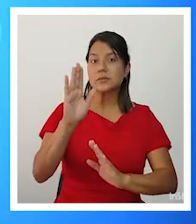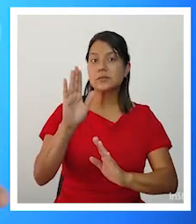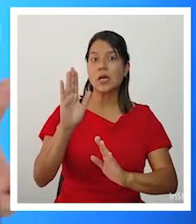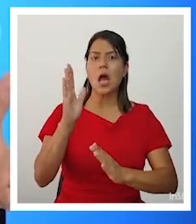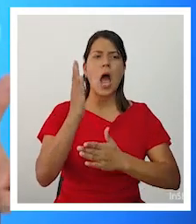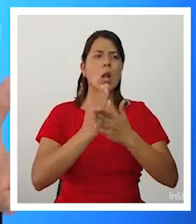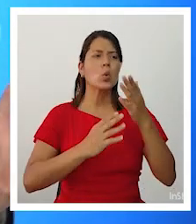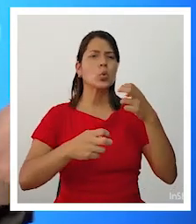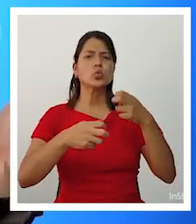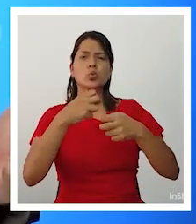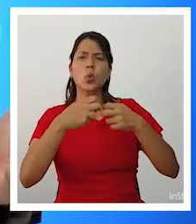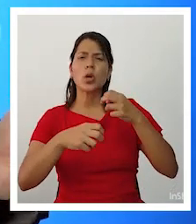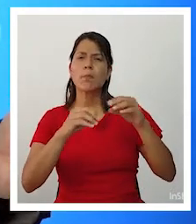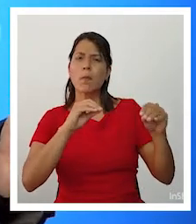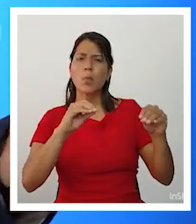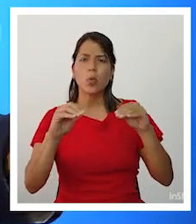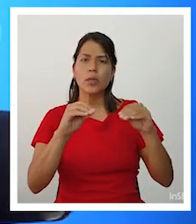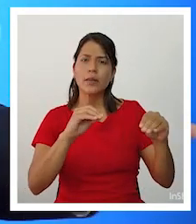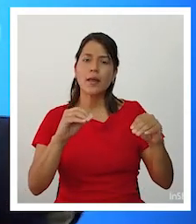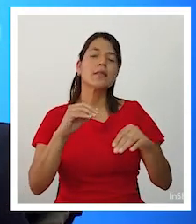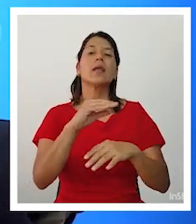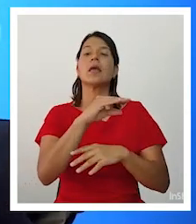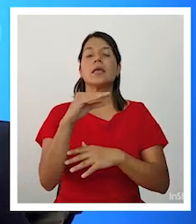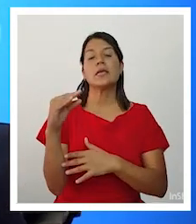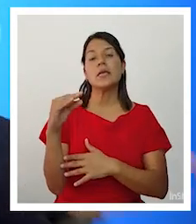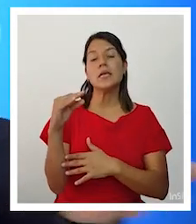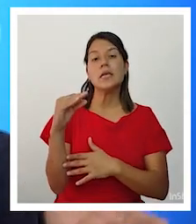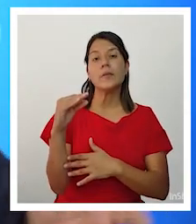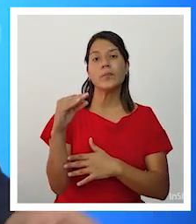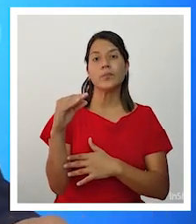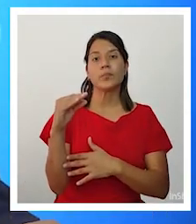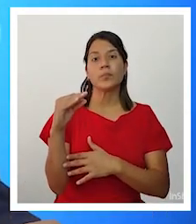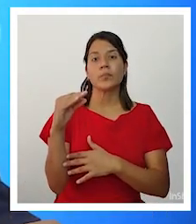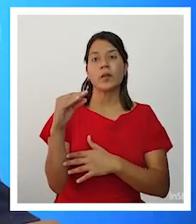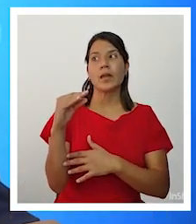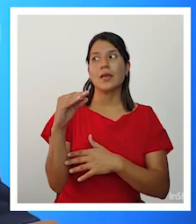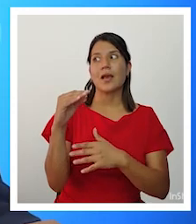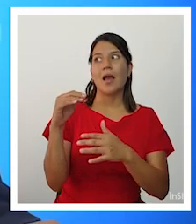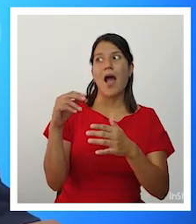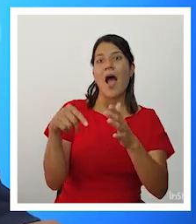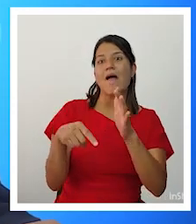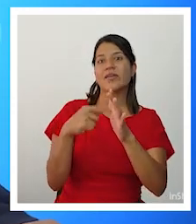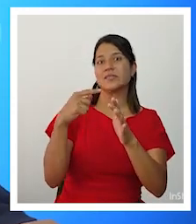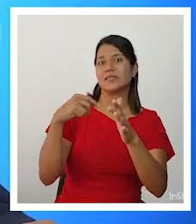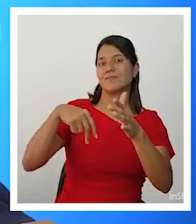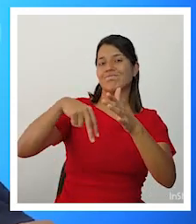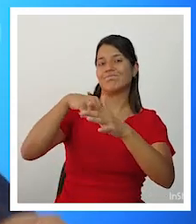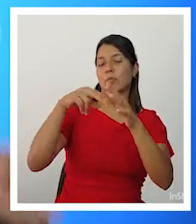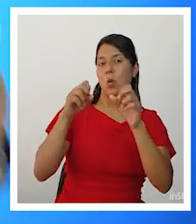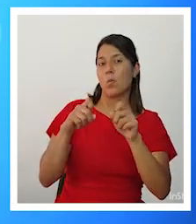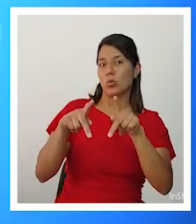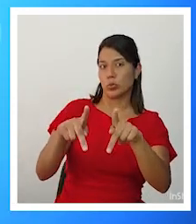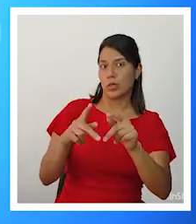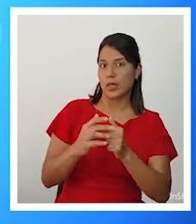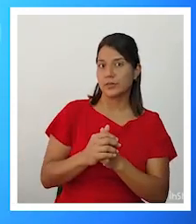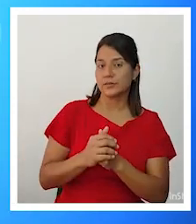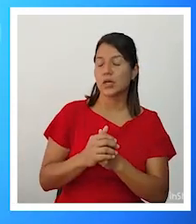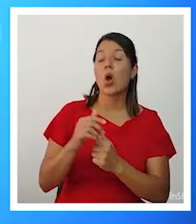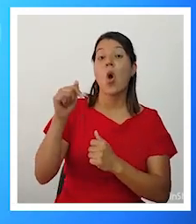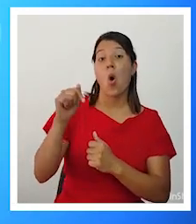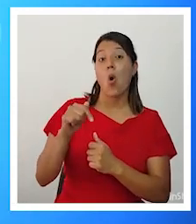de movilidad y que ello les resta oportunidades en la vida. Hoy vamos a